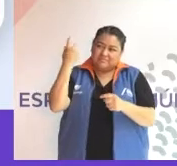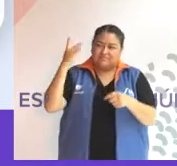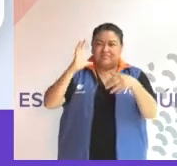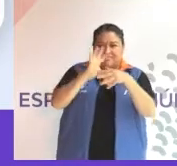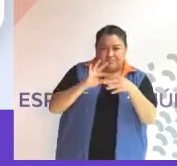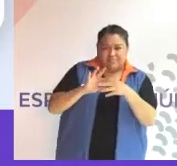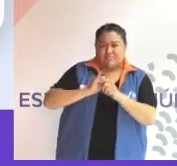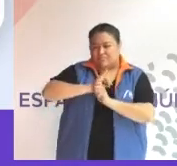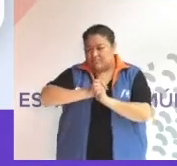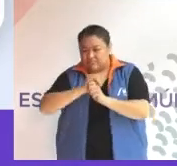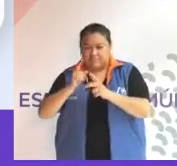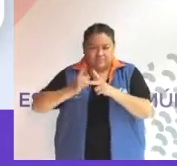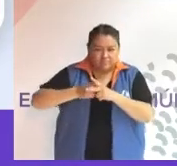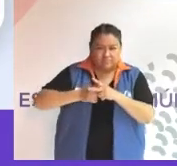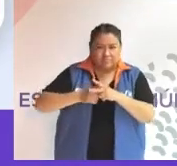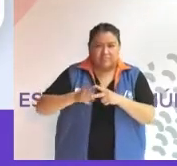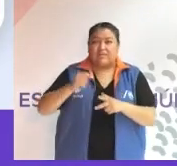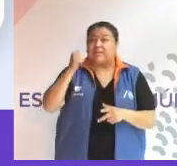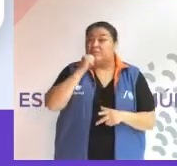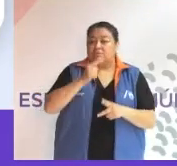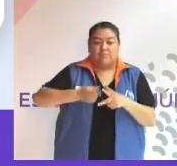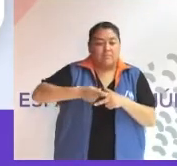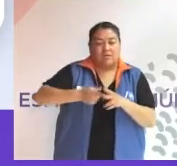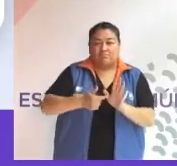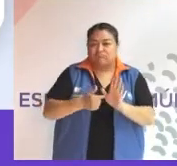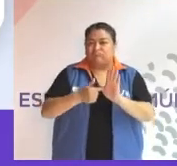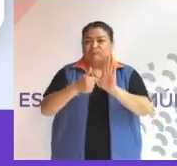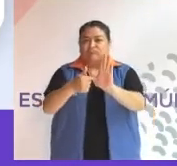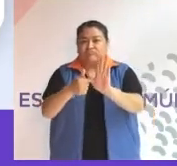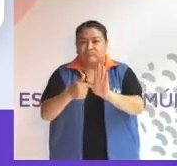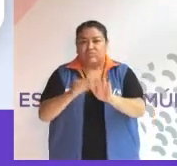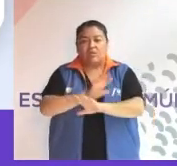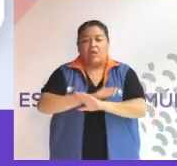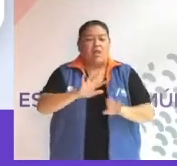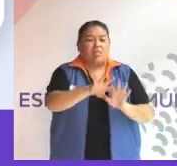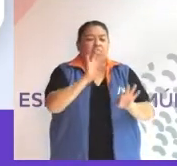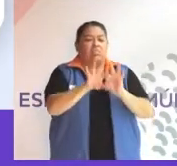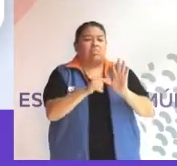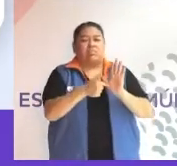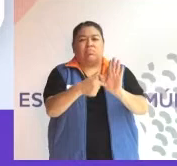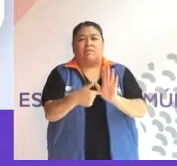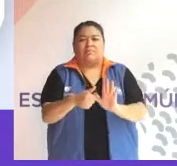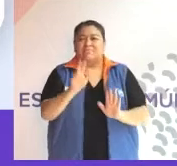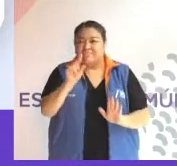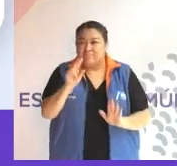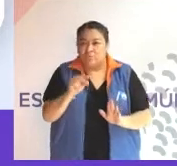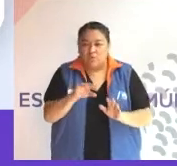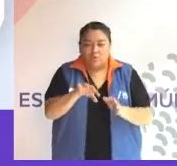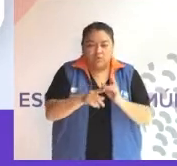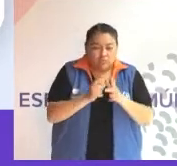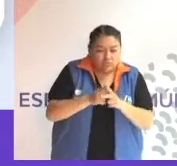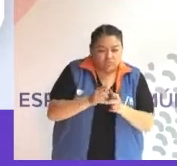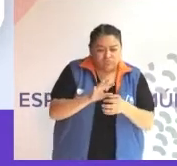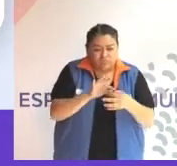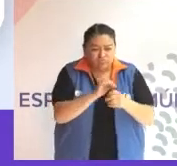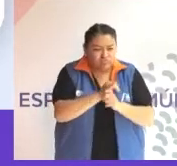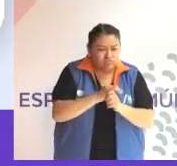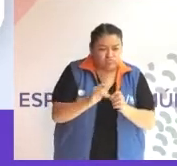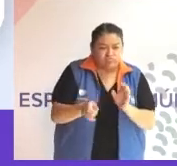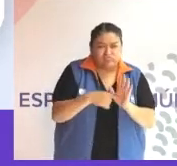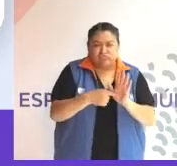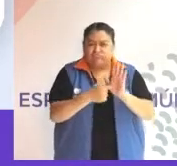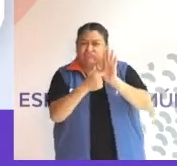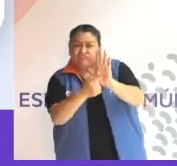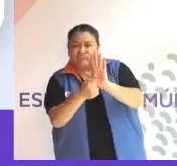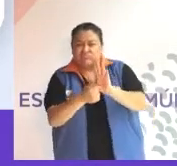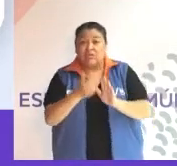los datos tienen que servir para algo, no nada más datos por sacar datos, ¿no? Entonces, una de las especialidades del